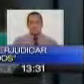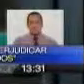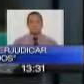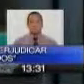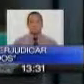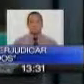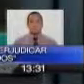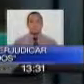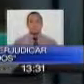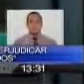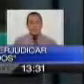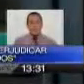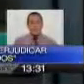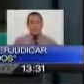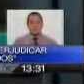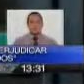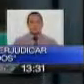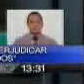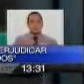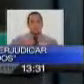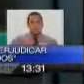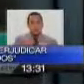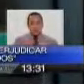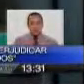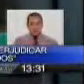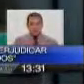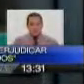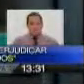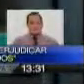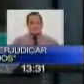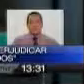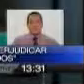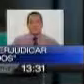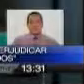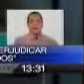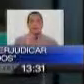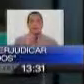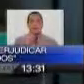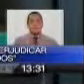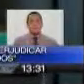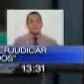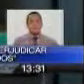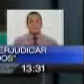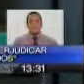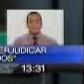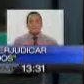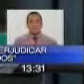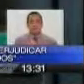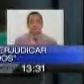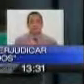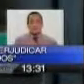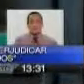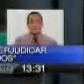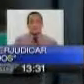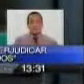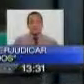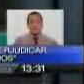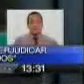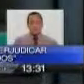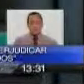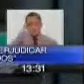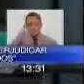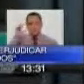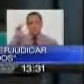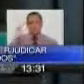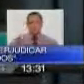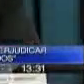es realizar todos los esfuerzos legales para defender precisamente al comando Chavín